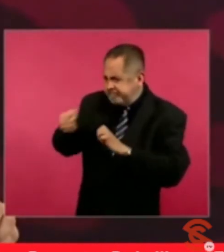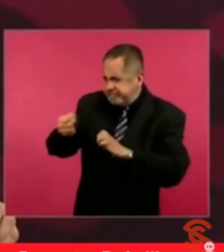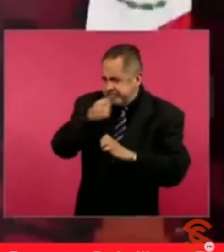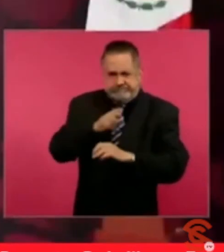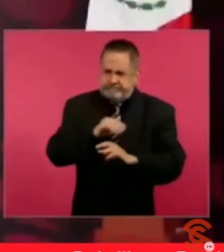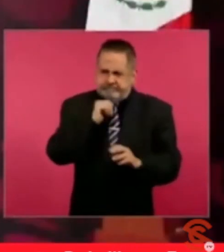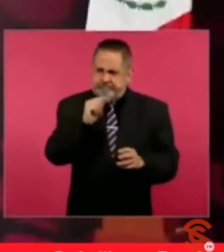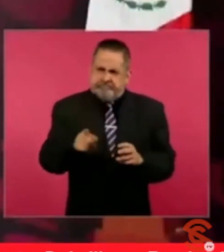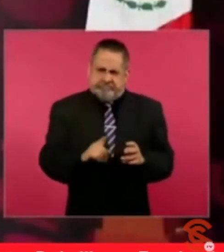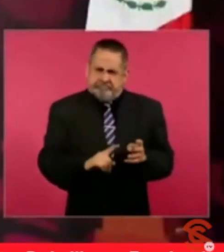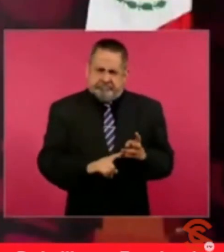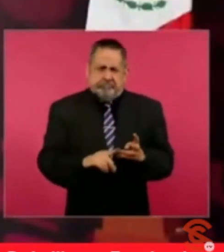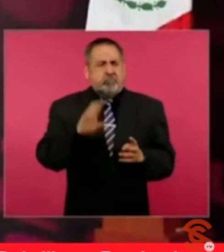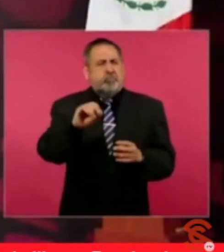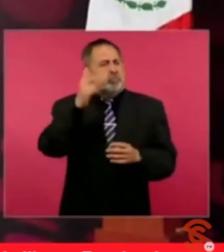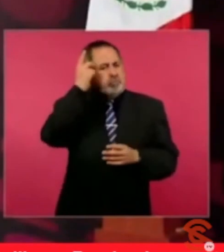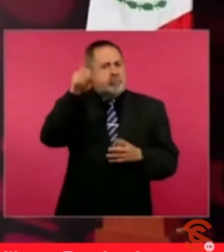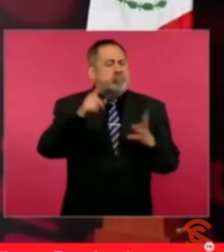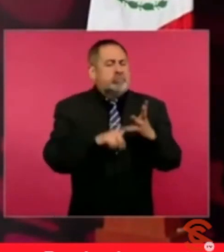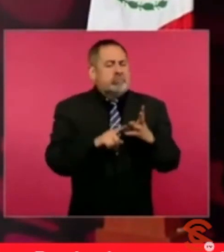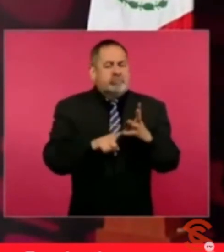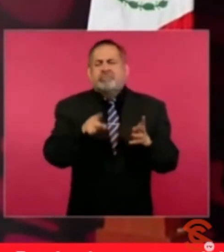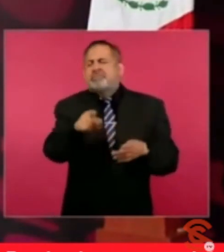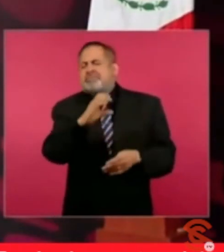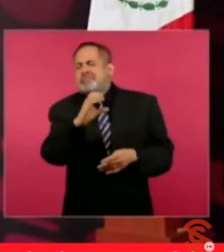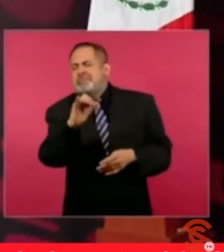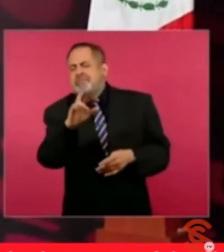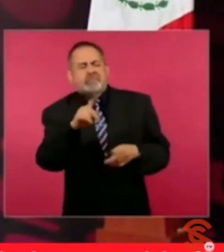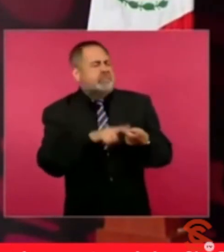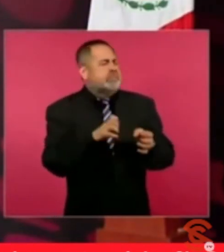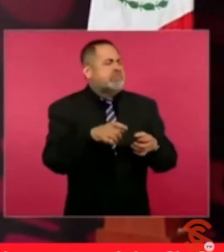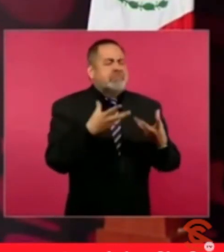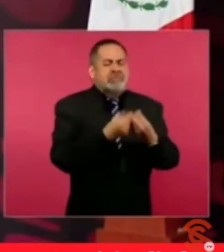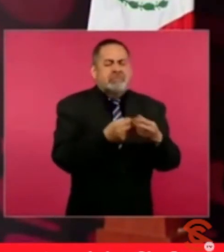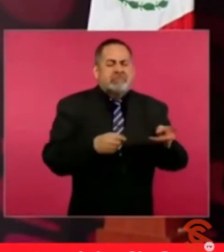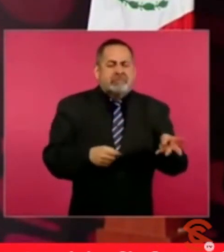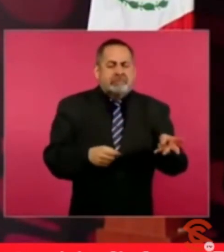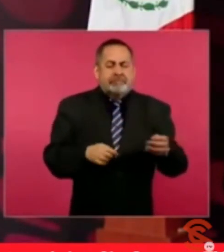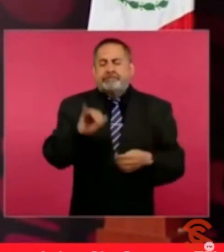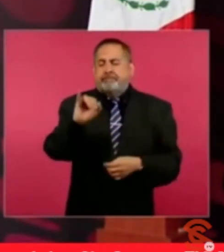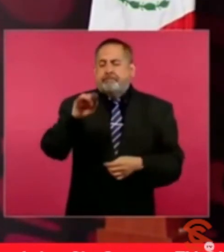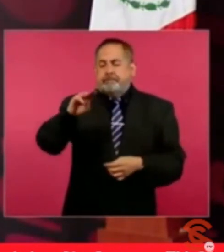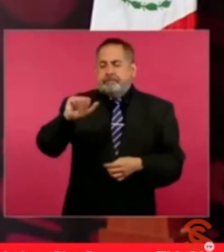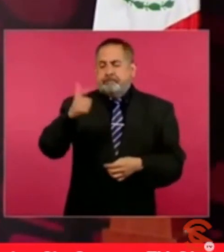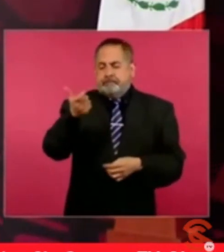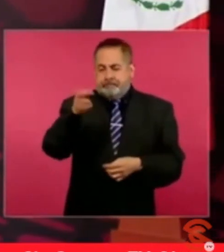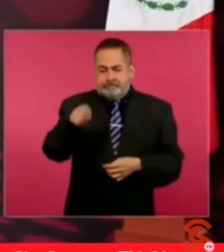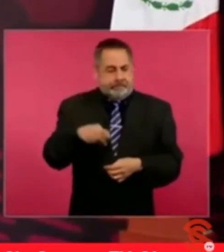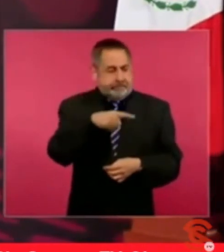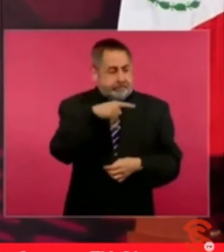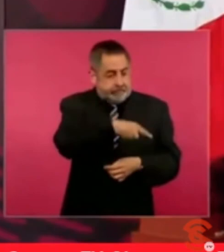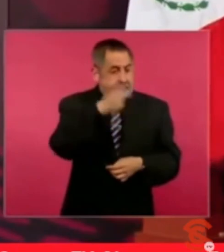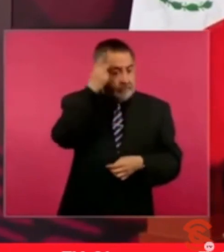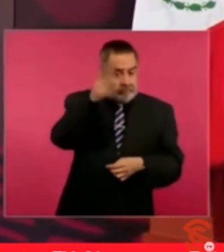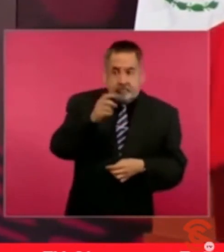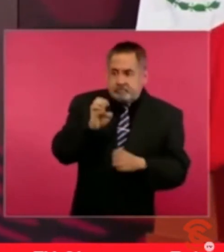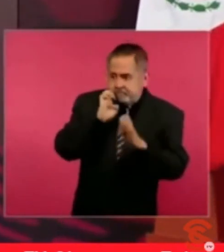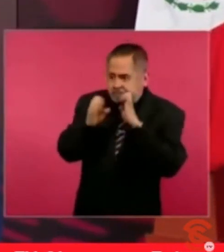o el dueño de donde está Ciro, ¿cómo se llama? Imagen.